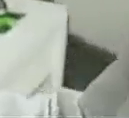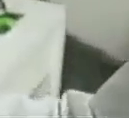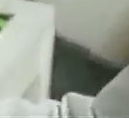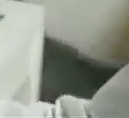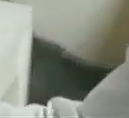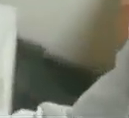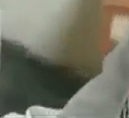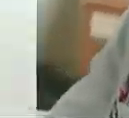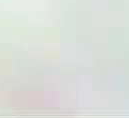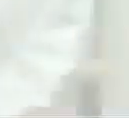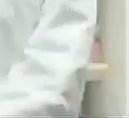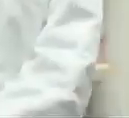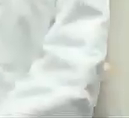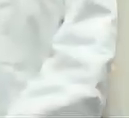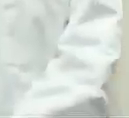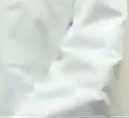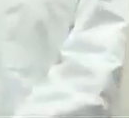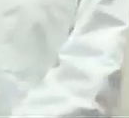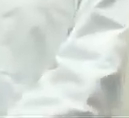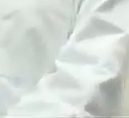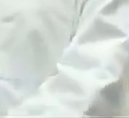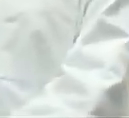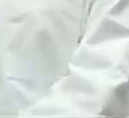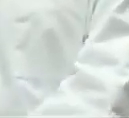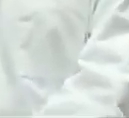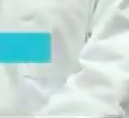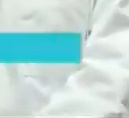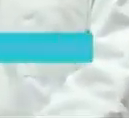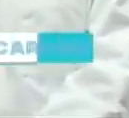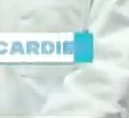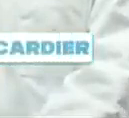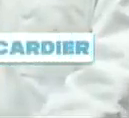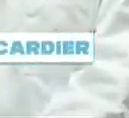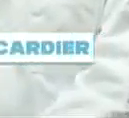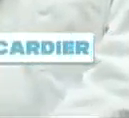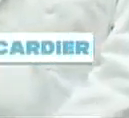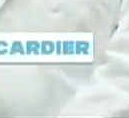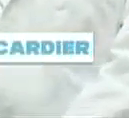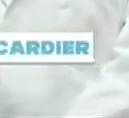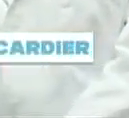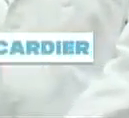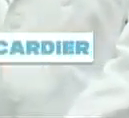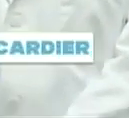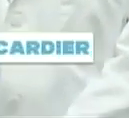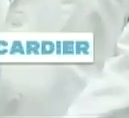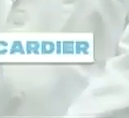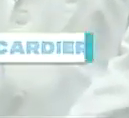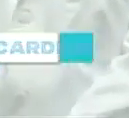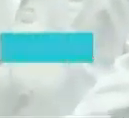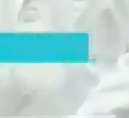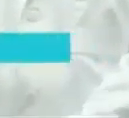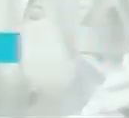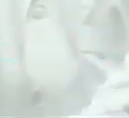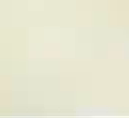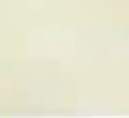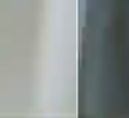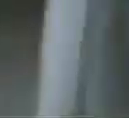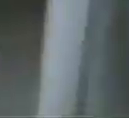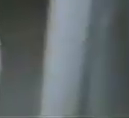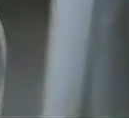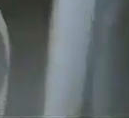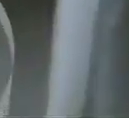la unidad de terapia celular, que es la única que hay en Venezuela y en Latinoamérica, realizamos este proceso en la niña Williamnis